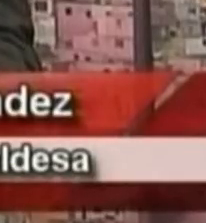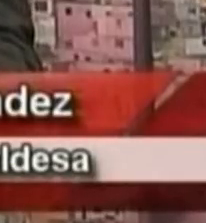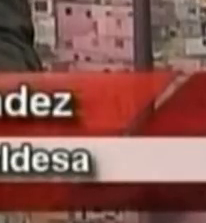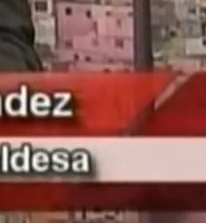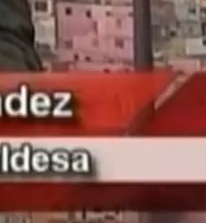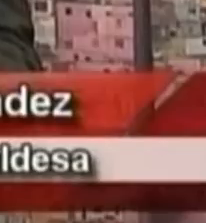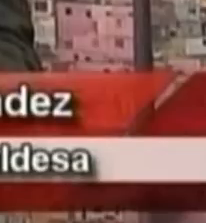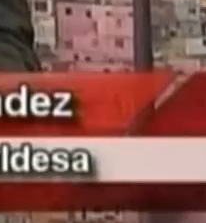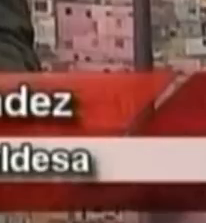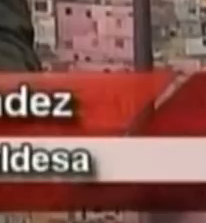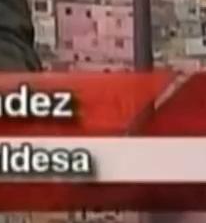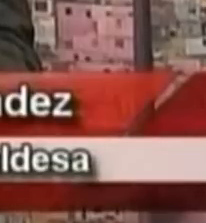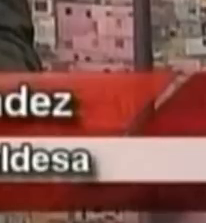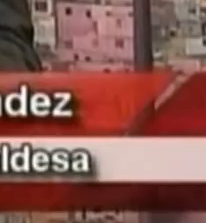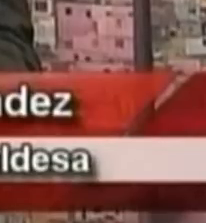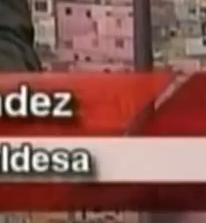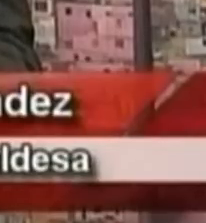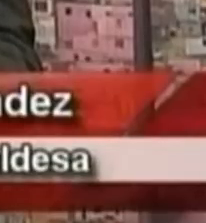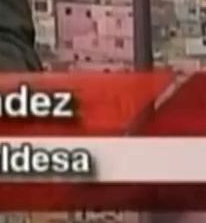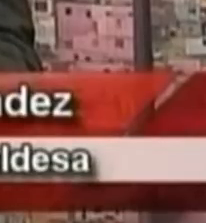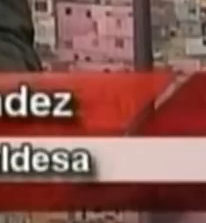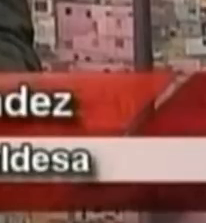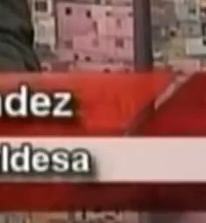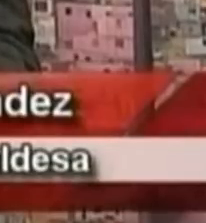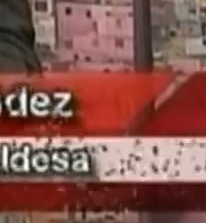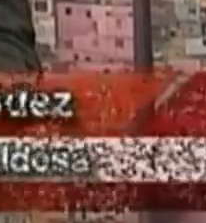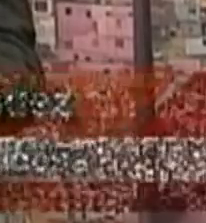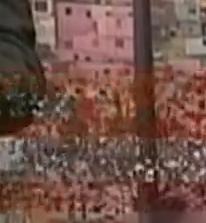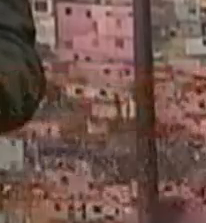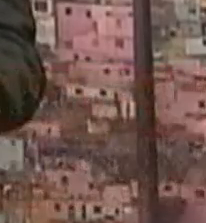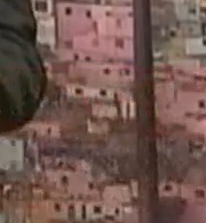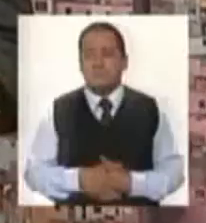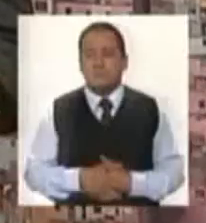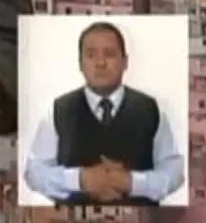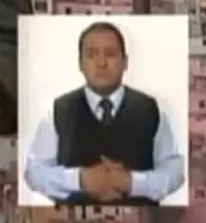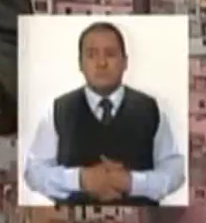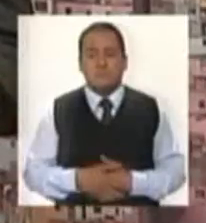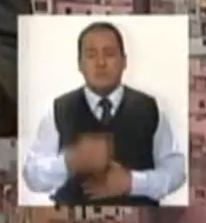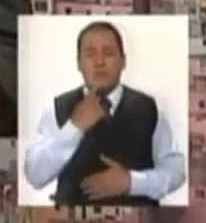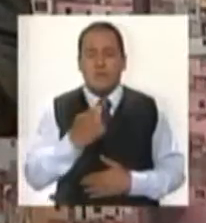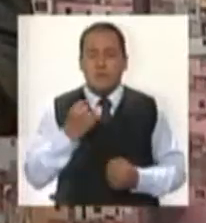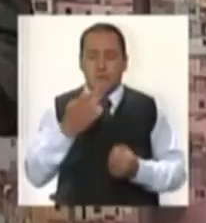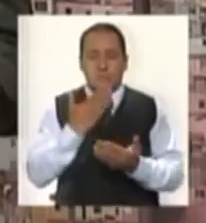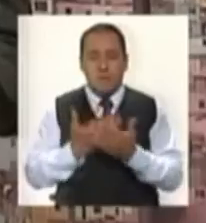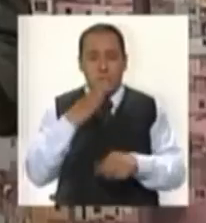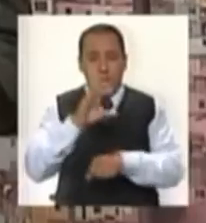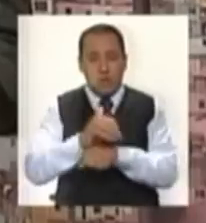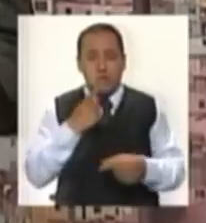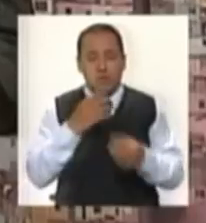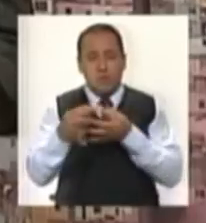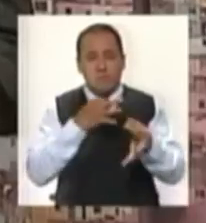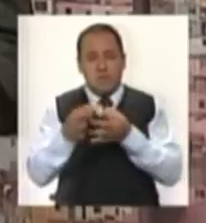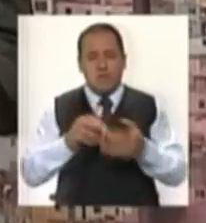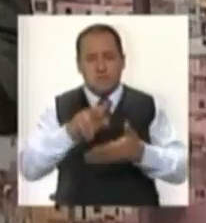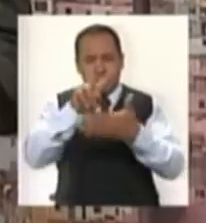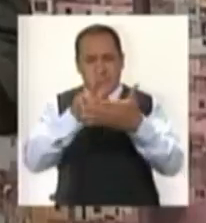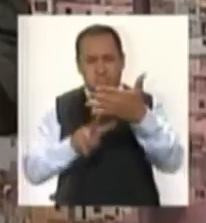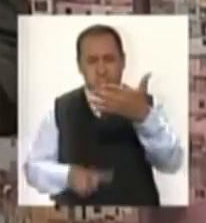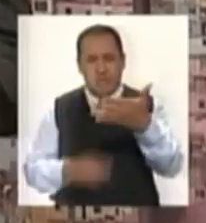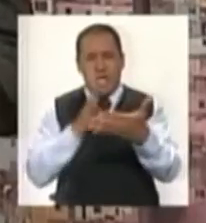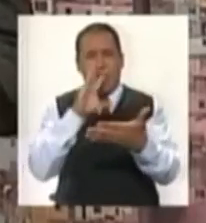alcaldesa, Susana Villarán. He escuchado con atención la lista de argumentos de la señora. Debo decir que en algunos